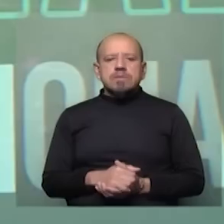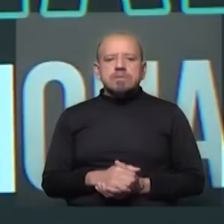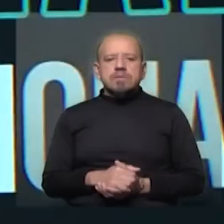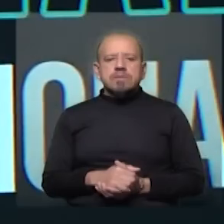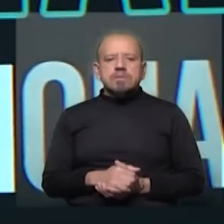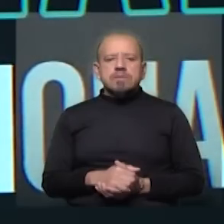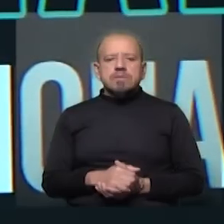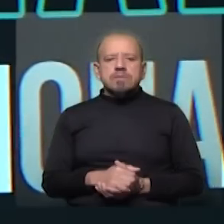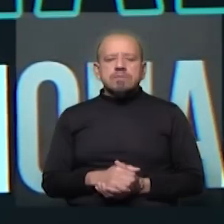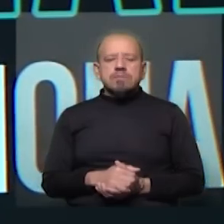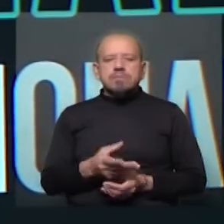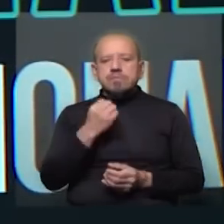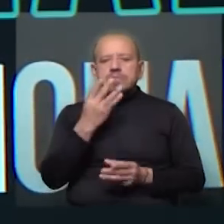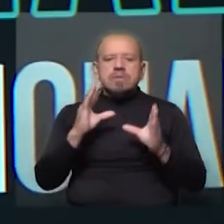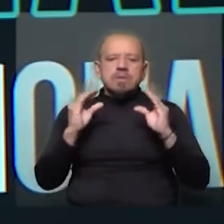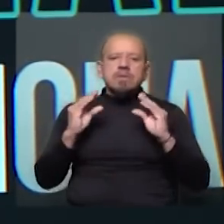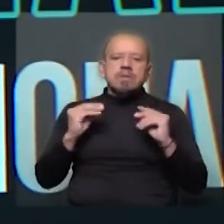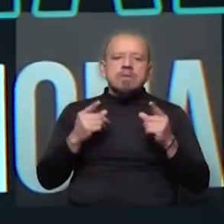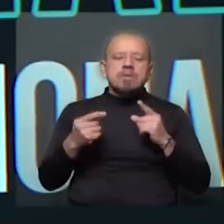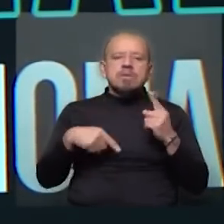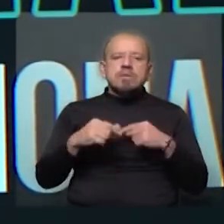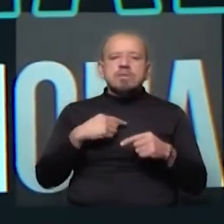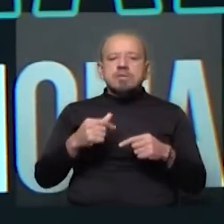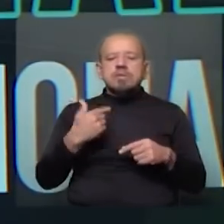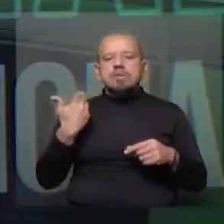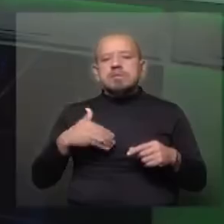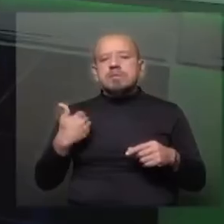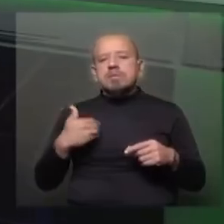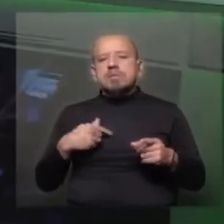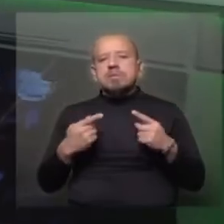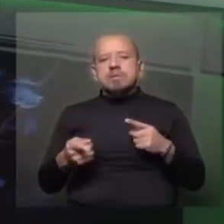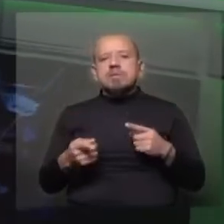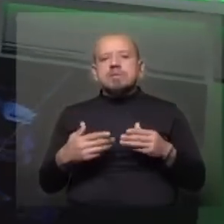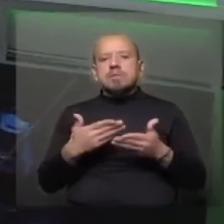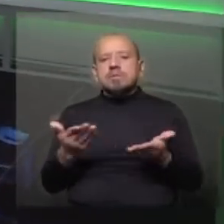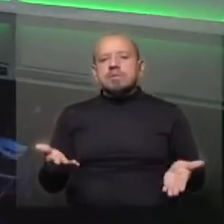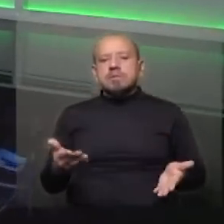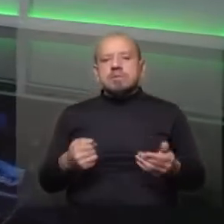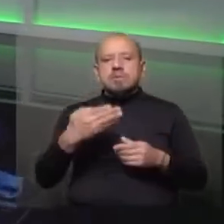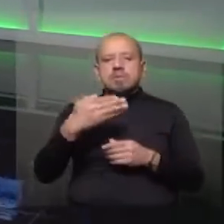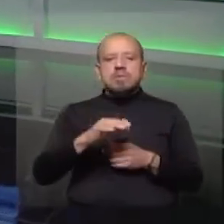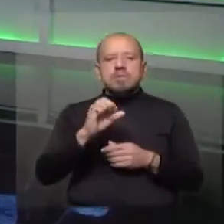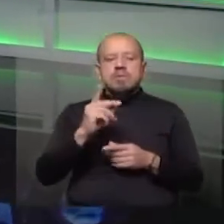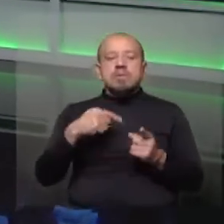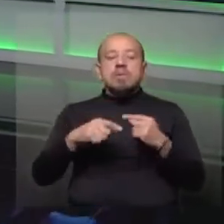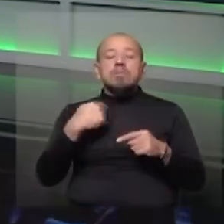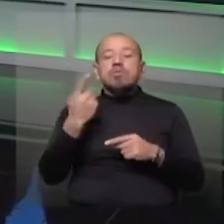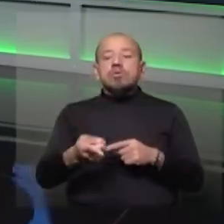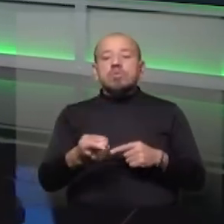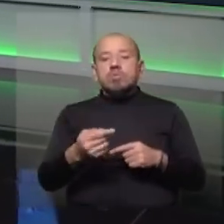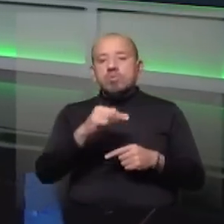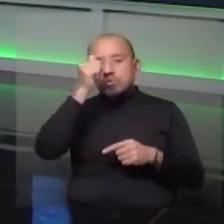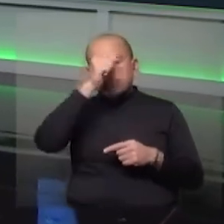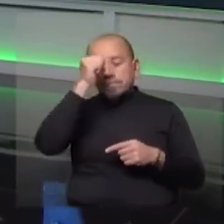historia Qué tal Buenas noches seguimos hablando de la República ar que está en plena veda electoral porque el próximo domingo